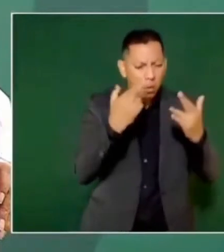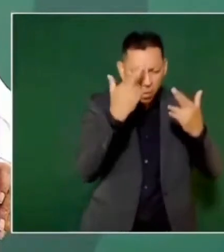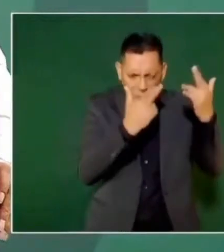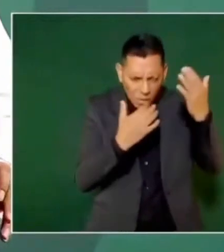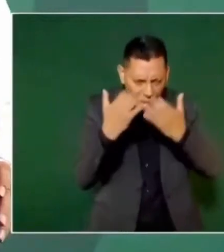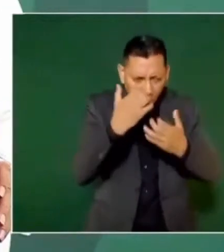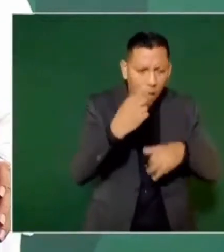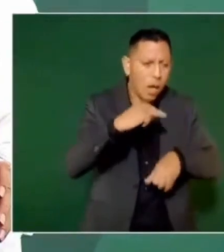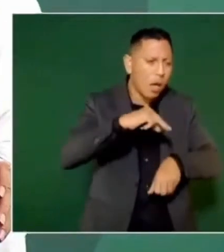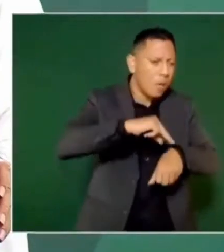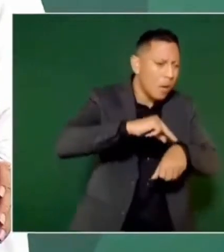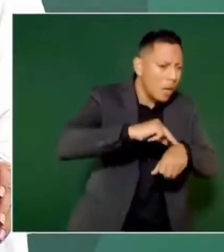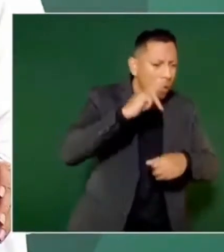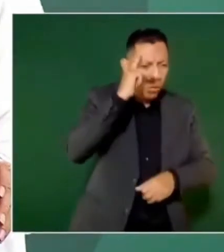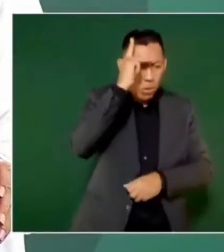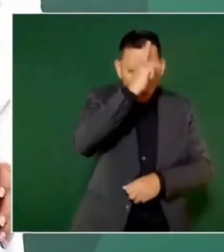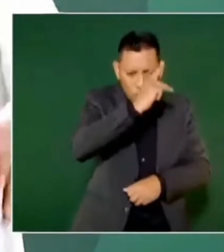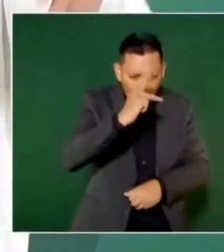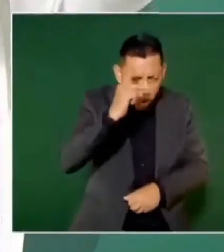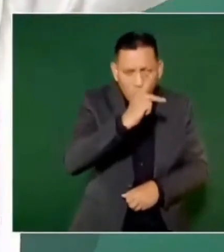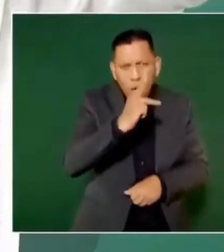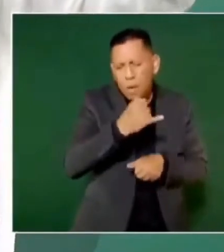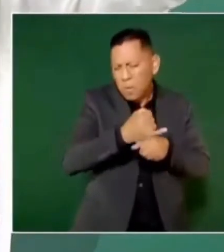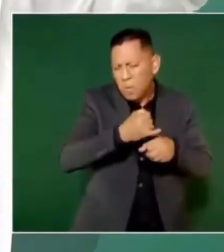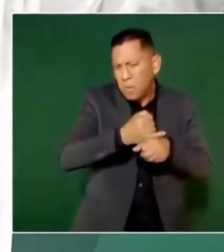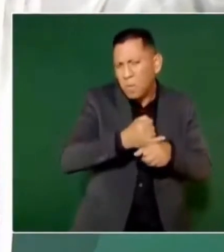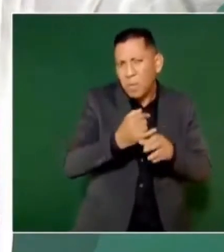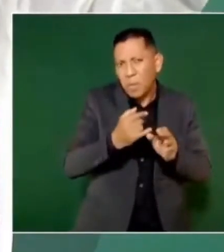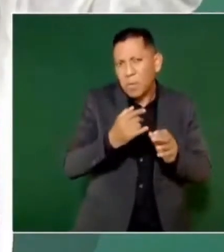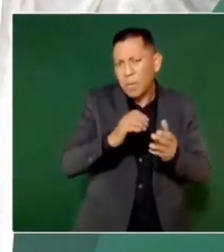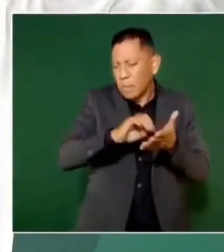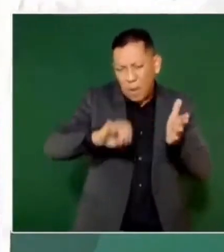médicos, psicológicos. Bueno, nada más